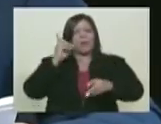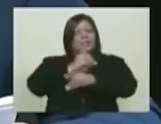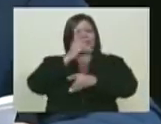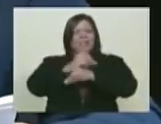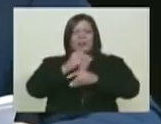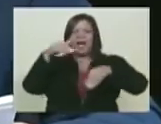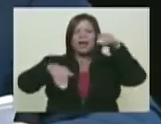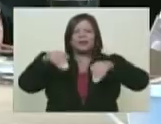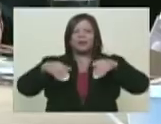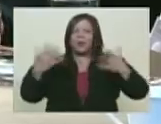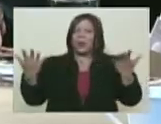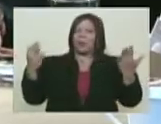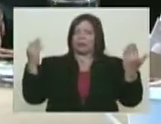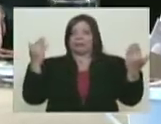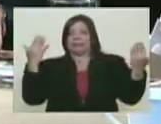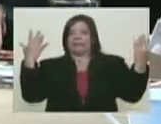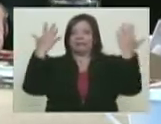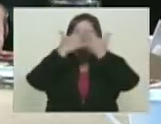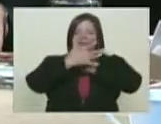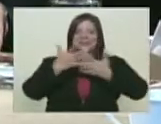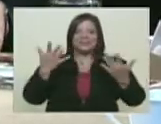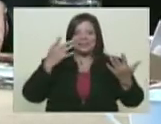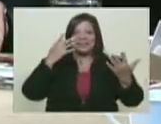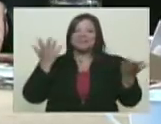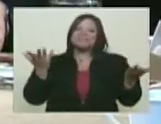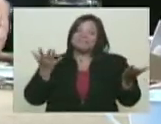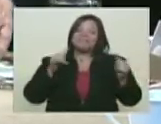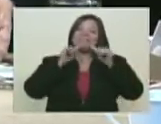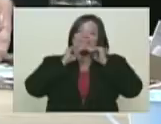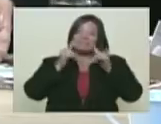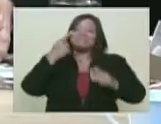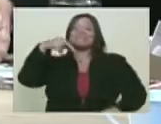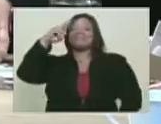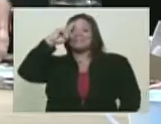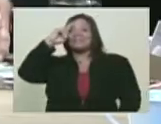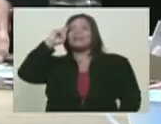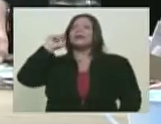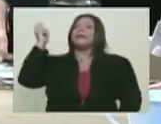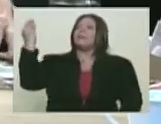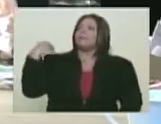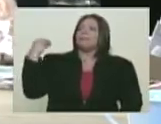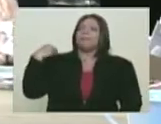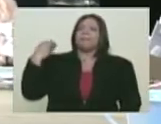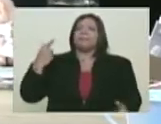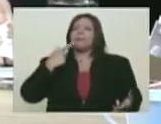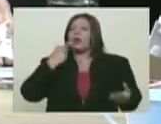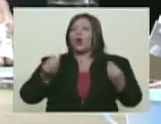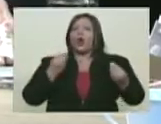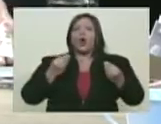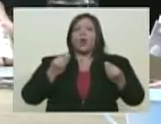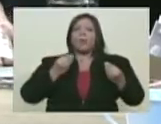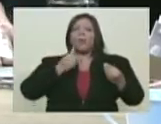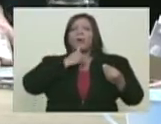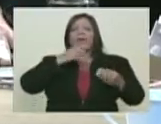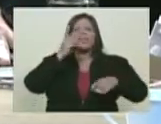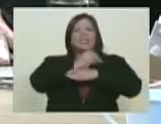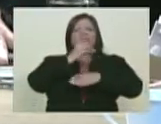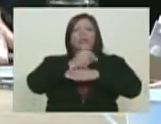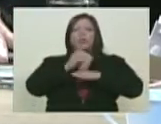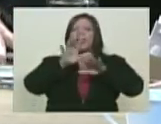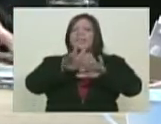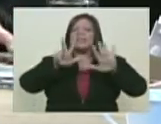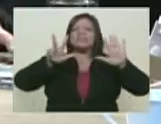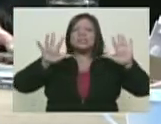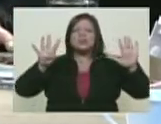vende en el exterior. Bueno, esa es parte de la clave. Que alguien me diga cómo puede resistir una dictadura.